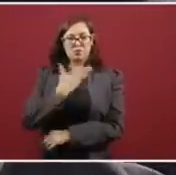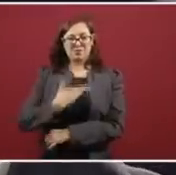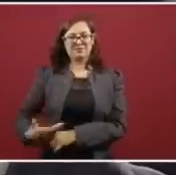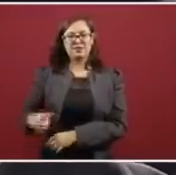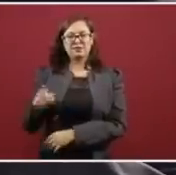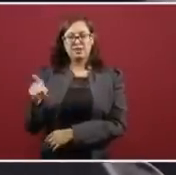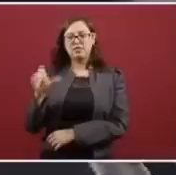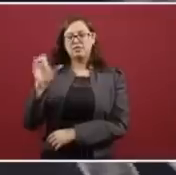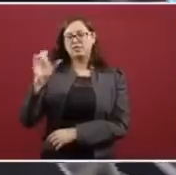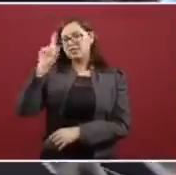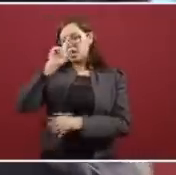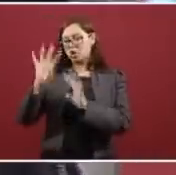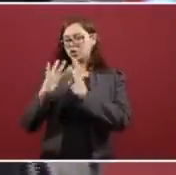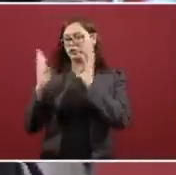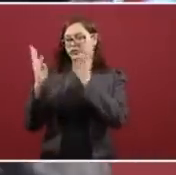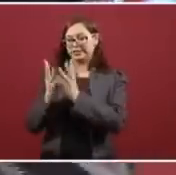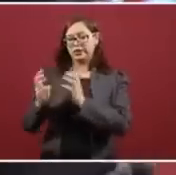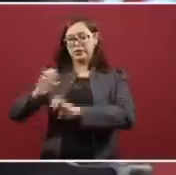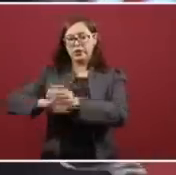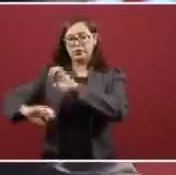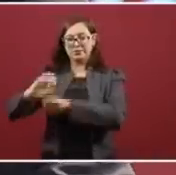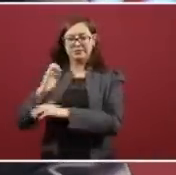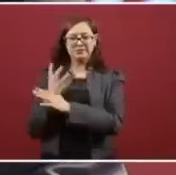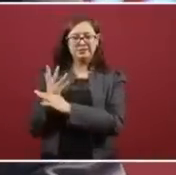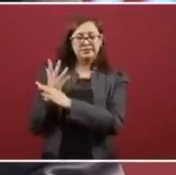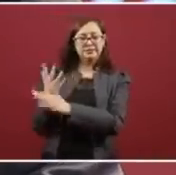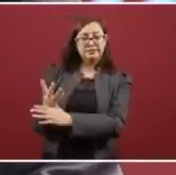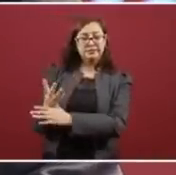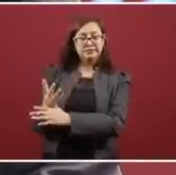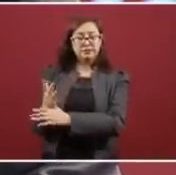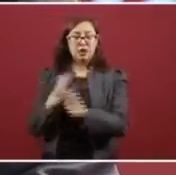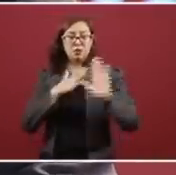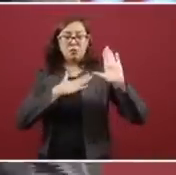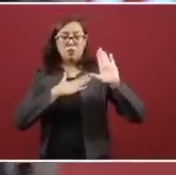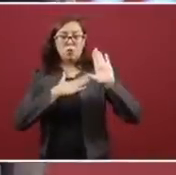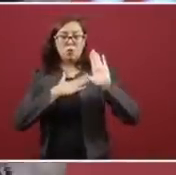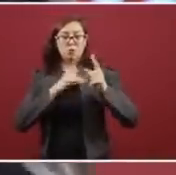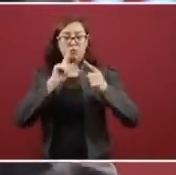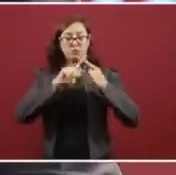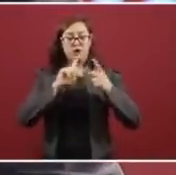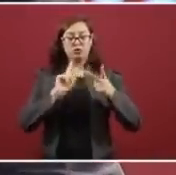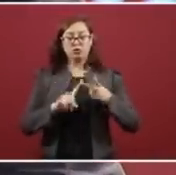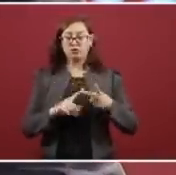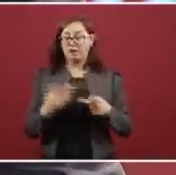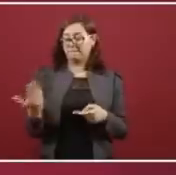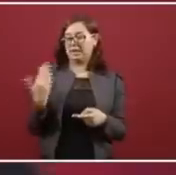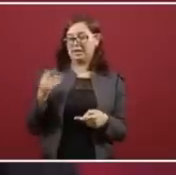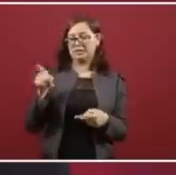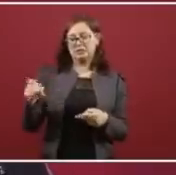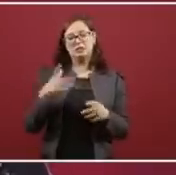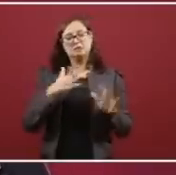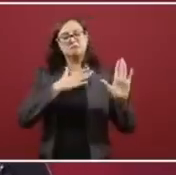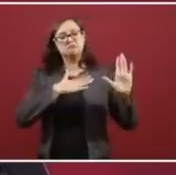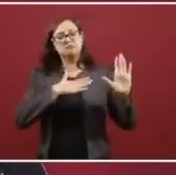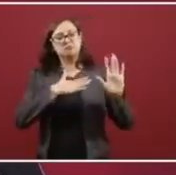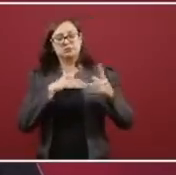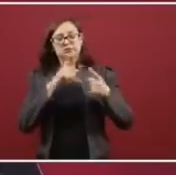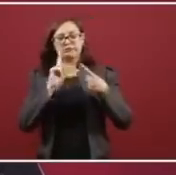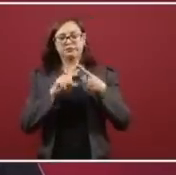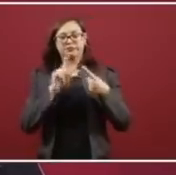si era dos compromisos en su toma de posición 1